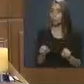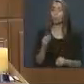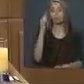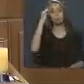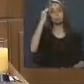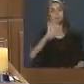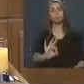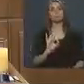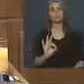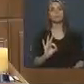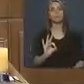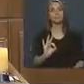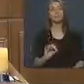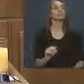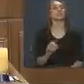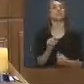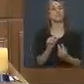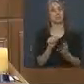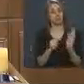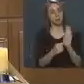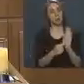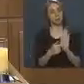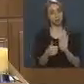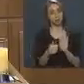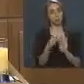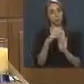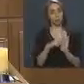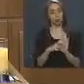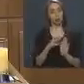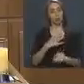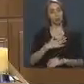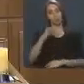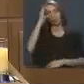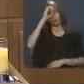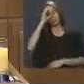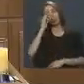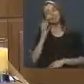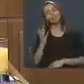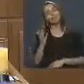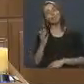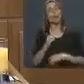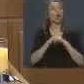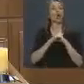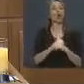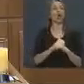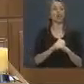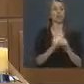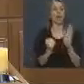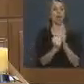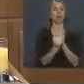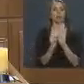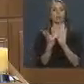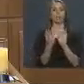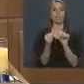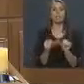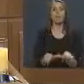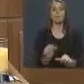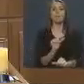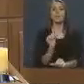embargo, reconociendo que es un buen proyecto, quiero expresar una opinión contraria respecto al artículo tercero transitorio